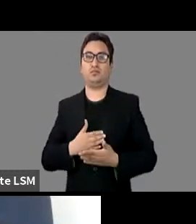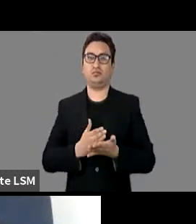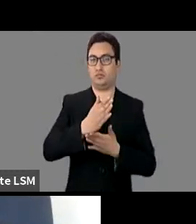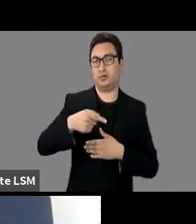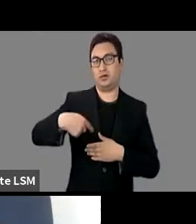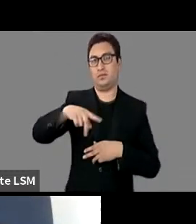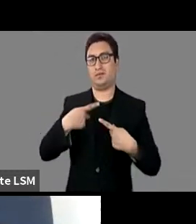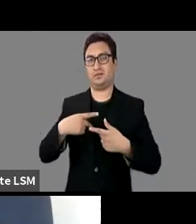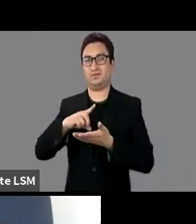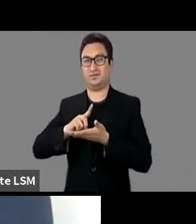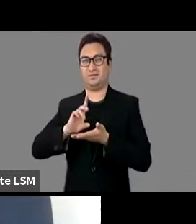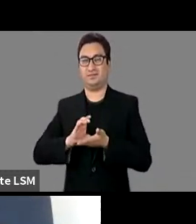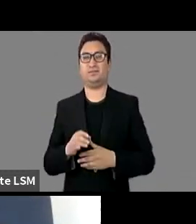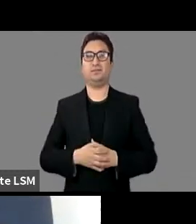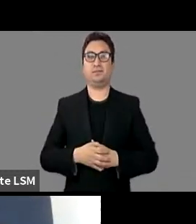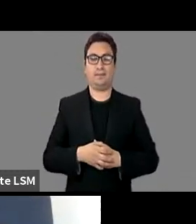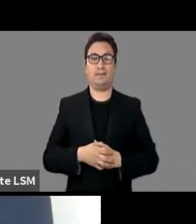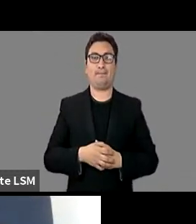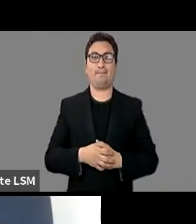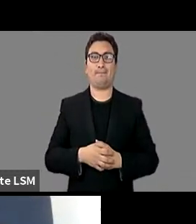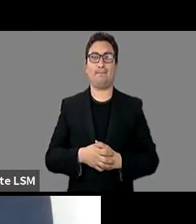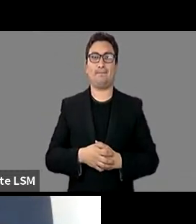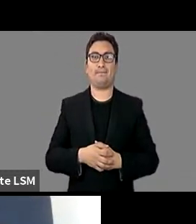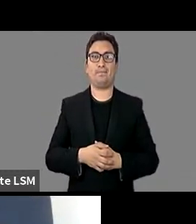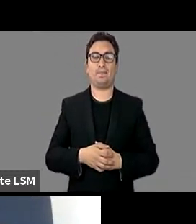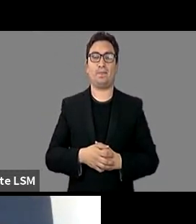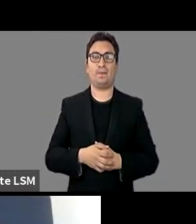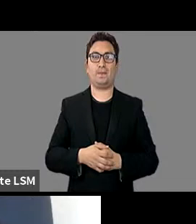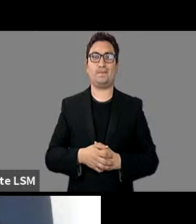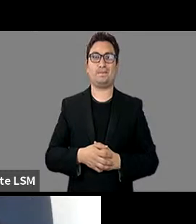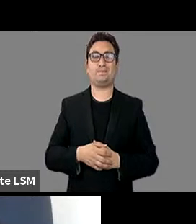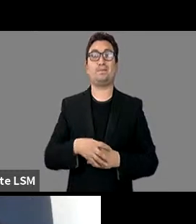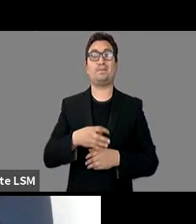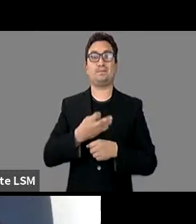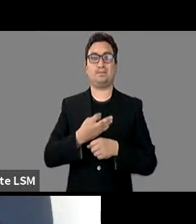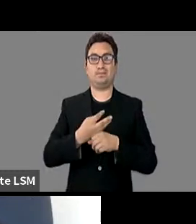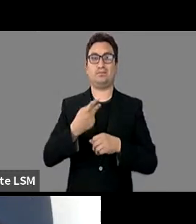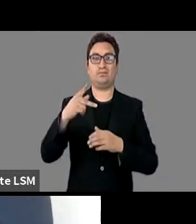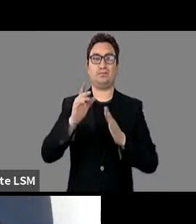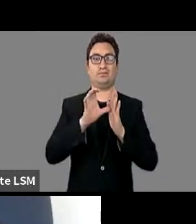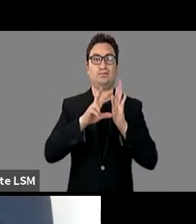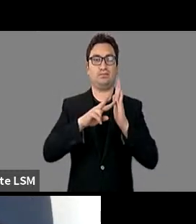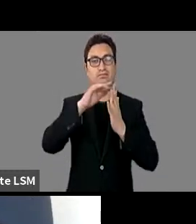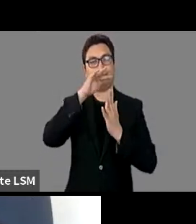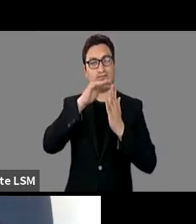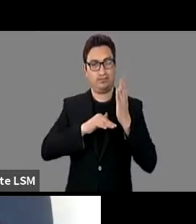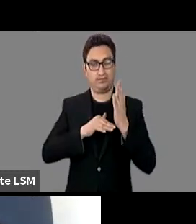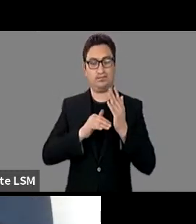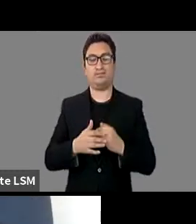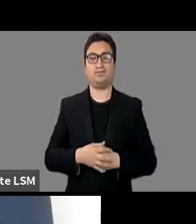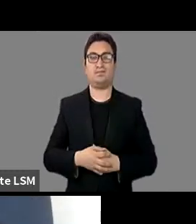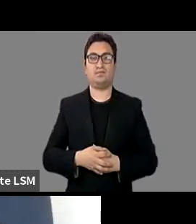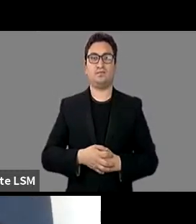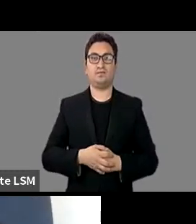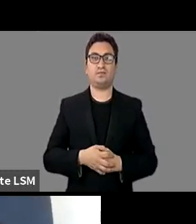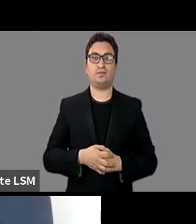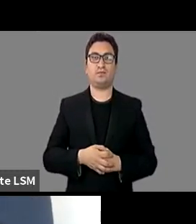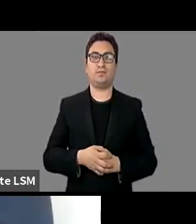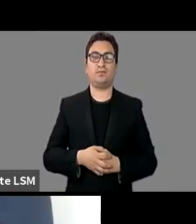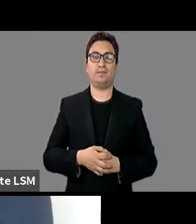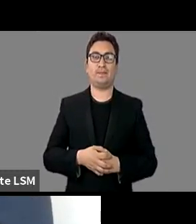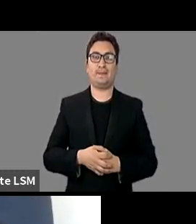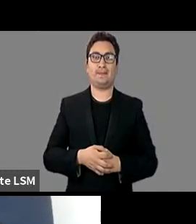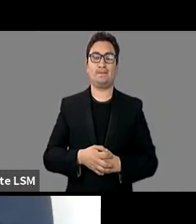Me permitiré leer su síntesis curricular. Se ha desempeñado en distintos cargos